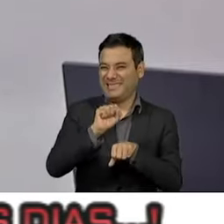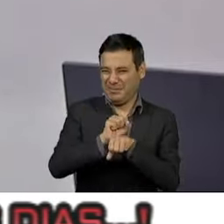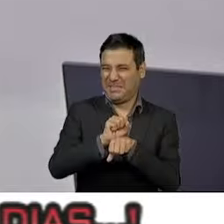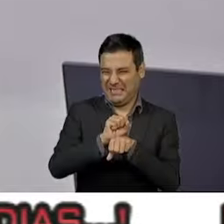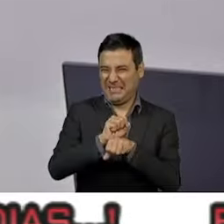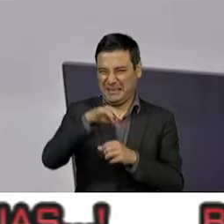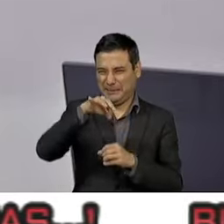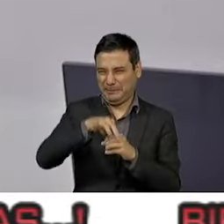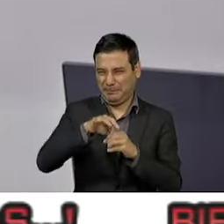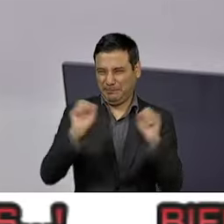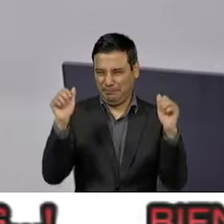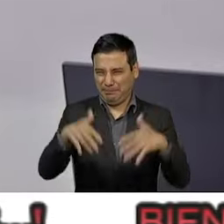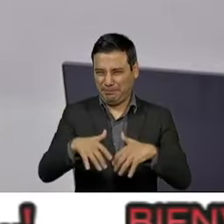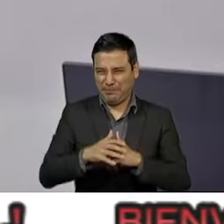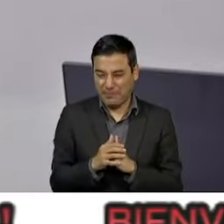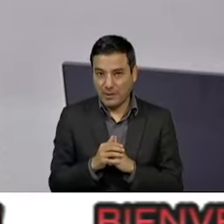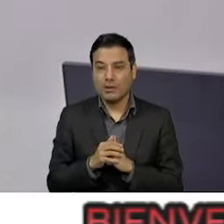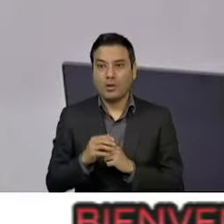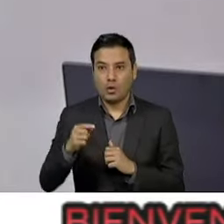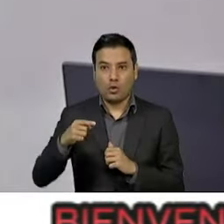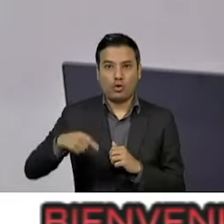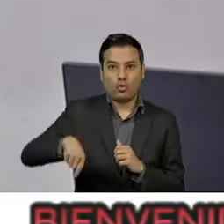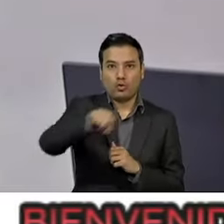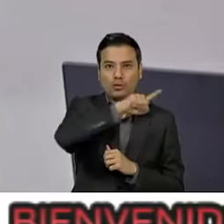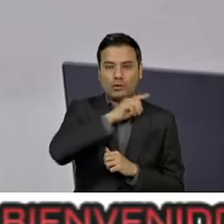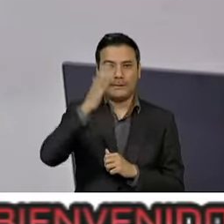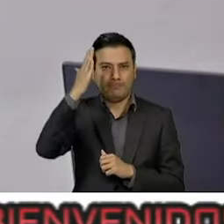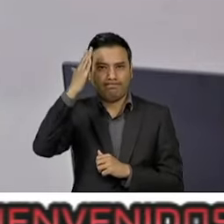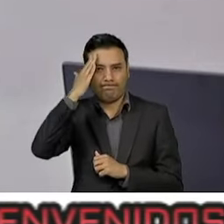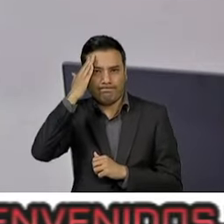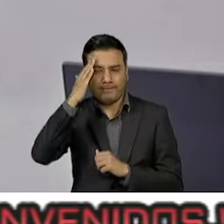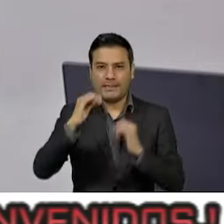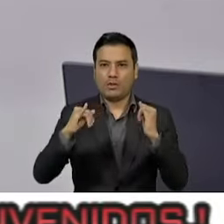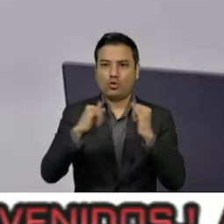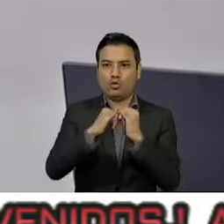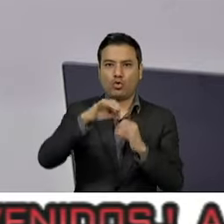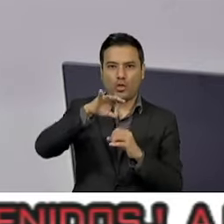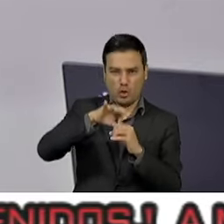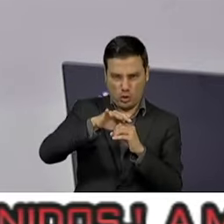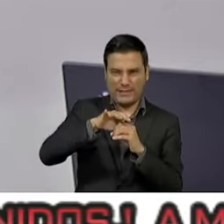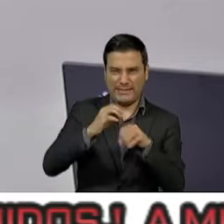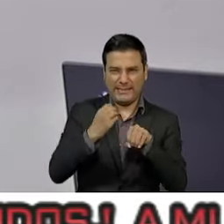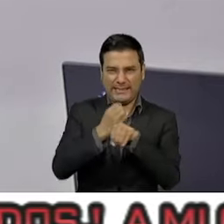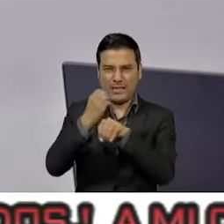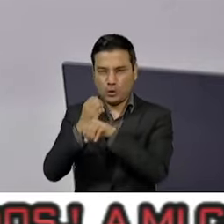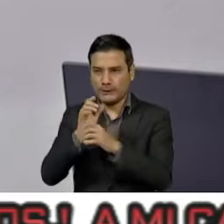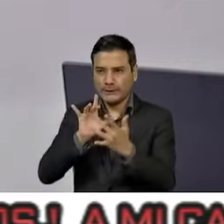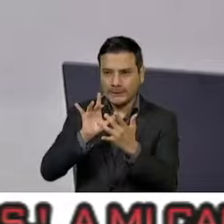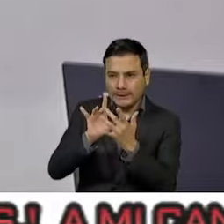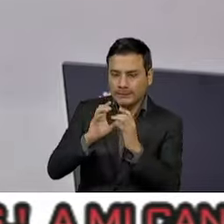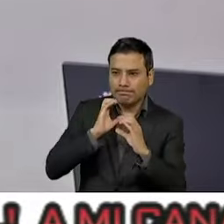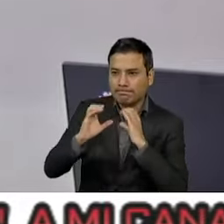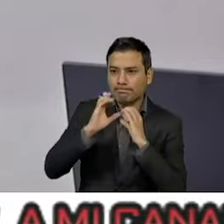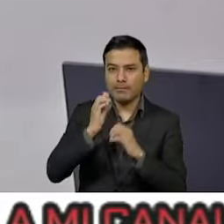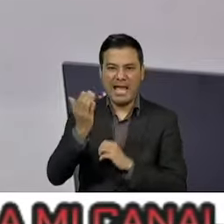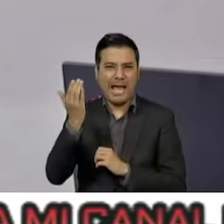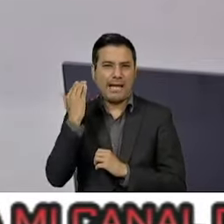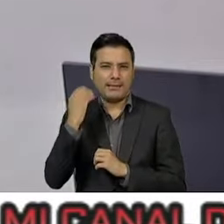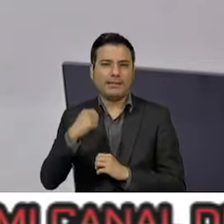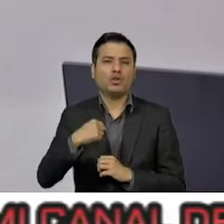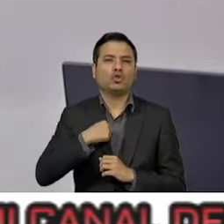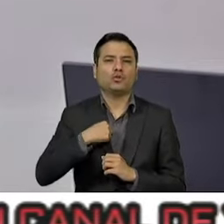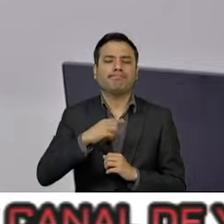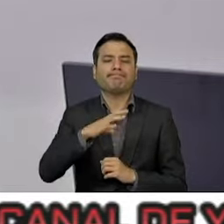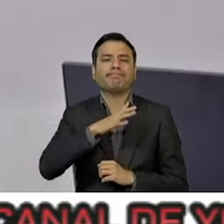ampliando nuestra interacción con las personas titulares de los organismos públicos locales electorales. Hace unos días, me di a la tarea de